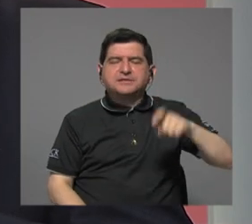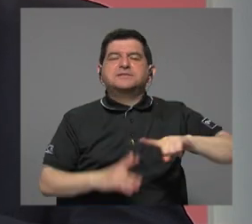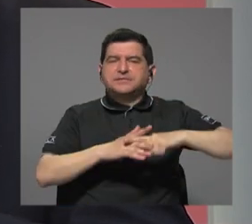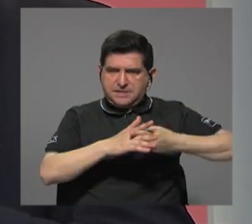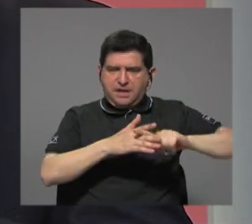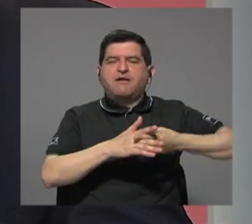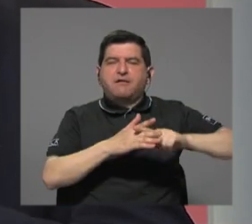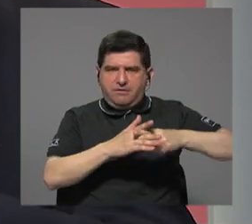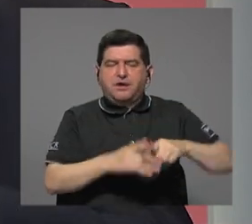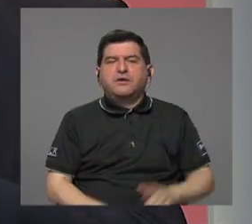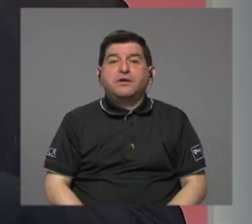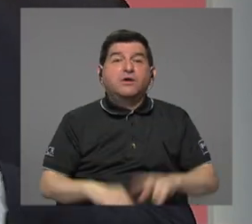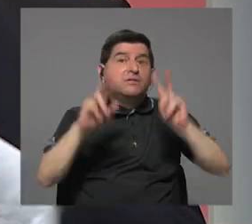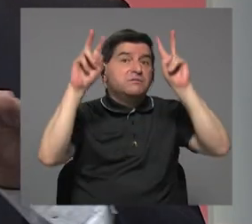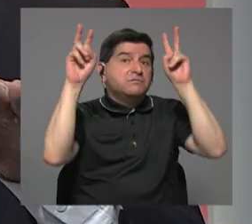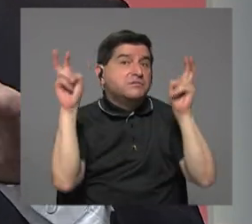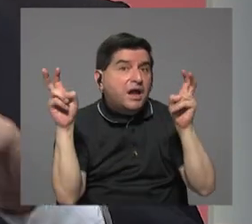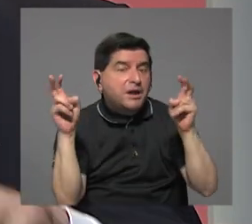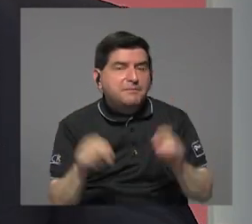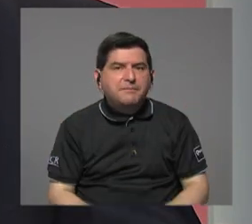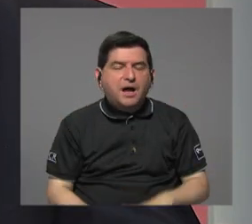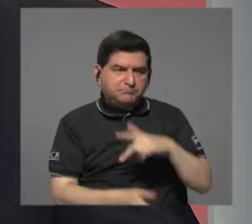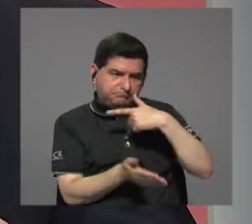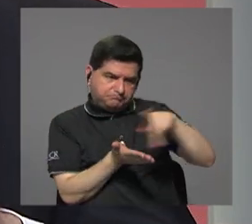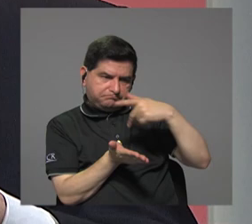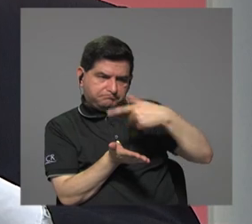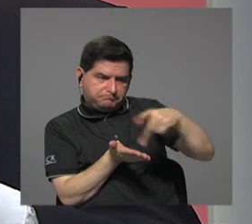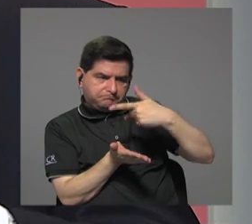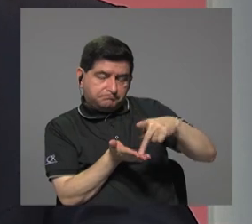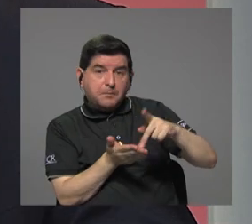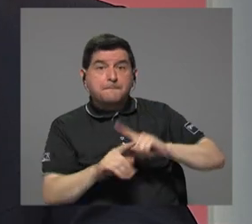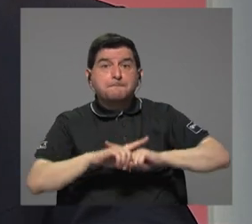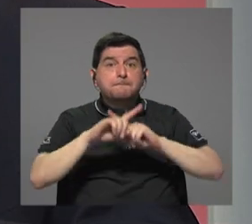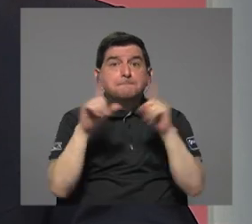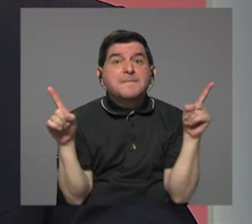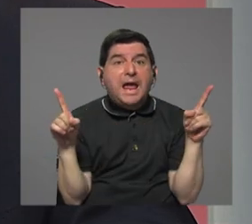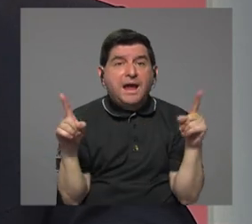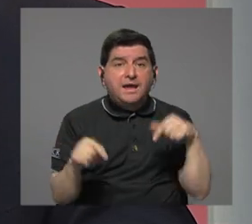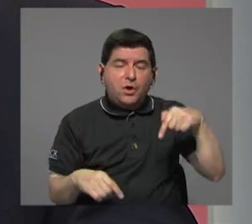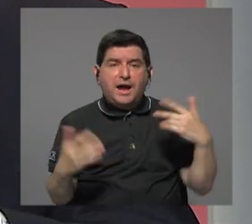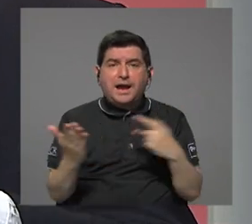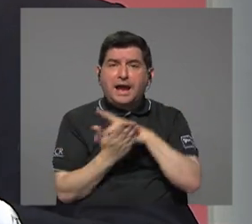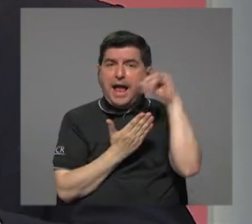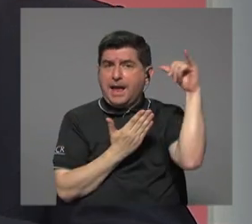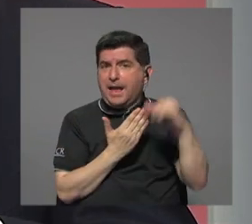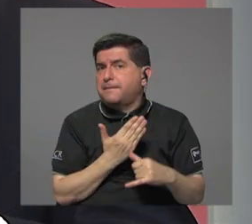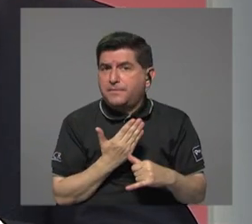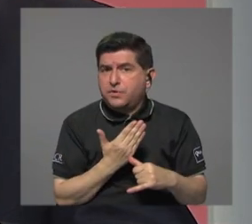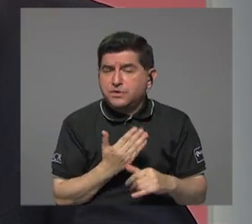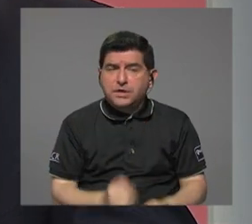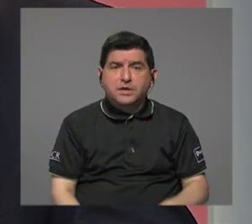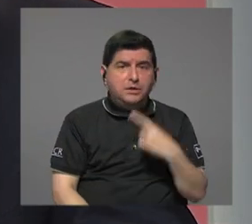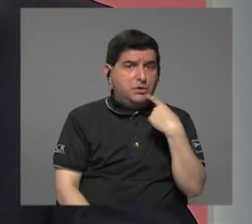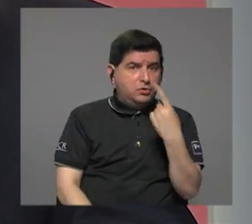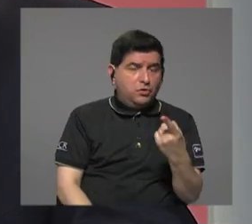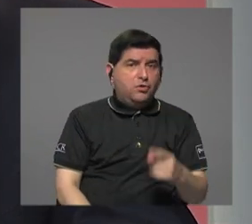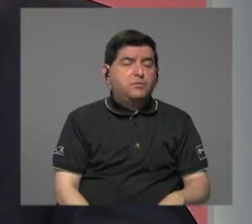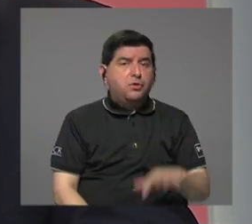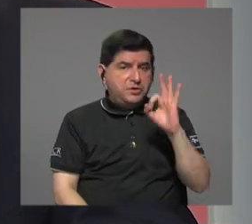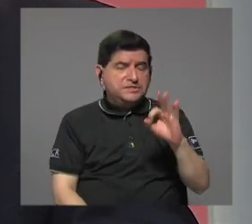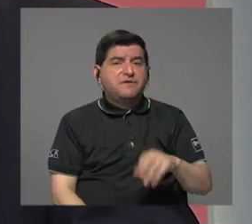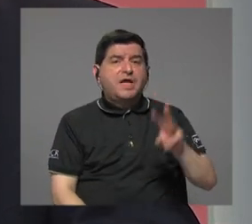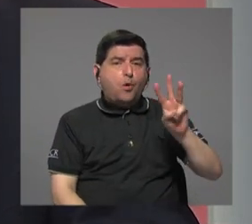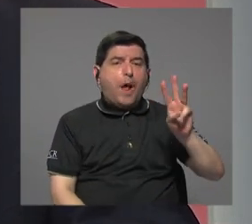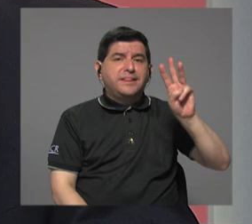en el tema de remuneraciones pero aquí se hizo un proyecto que como bien lo señala ahora